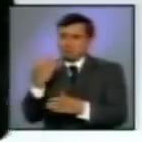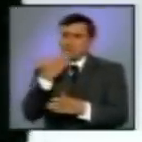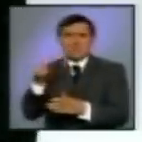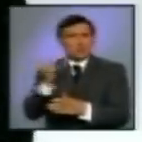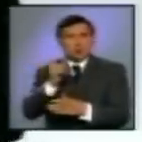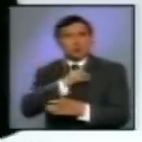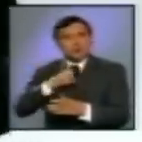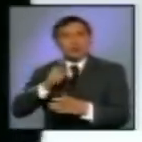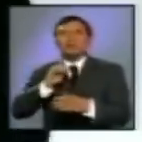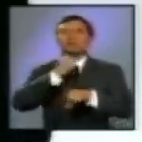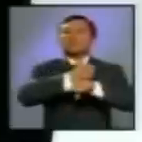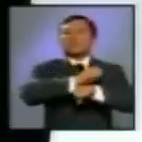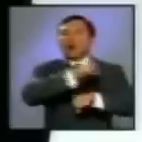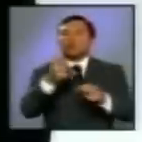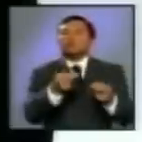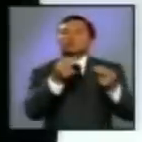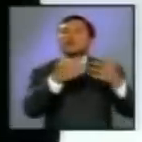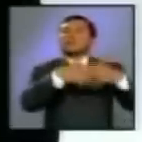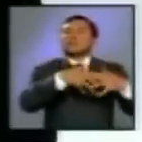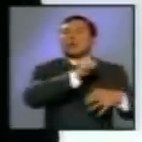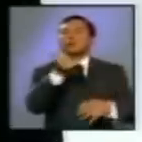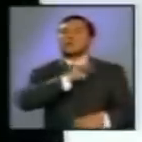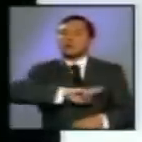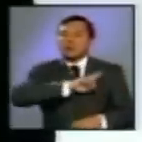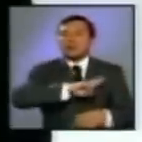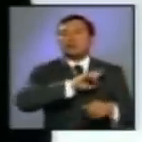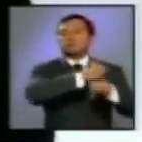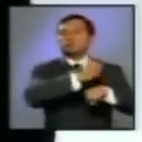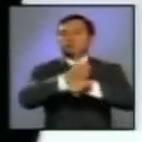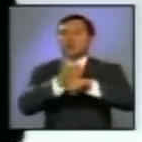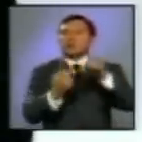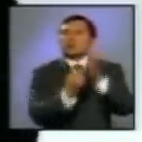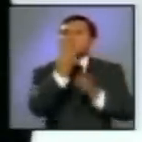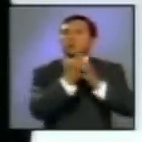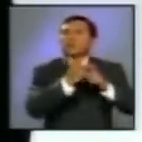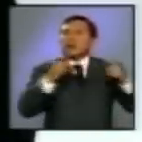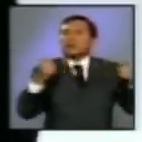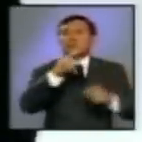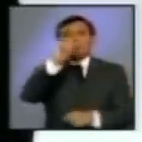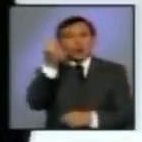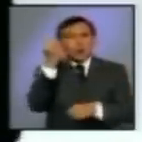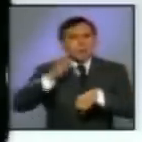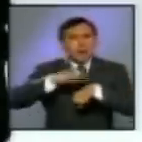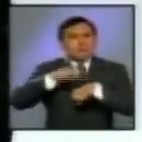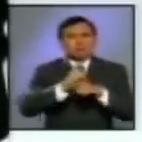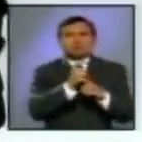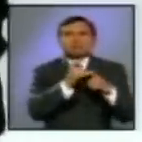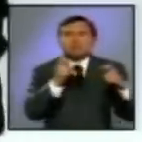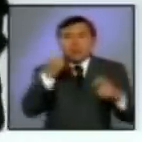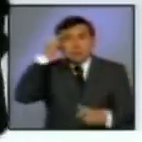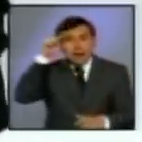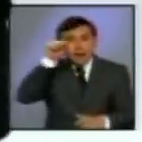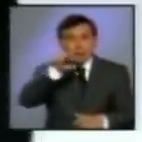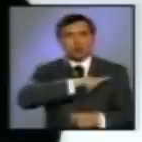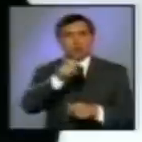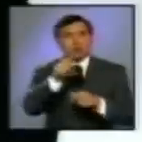Requerimos competencia, inversión privada, que haya más empresas, más empresarios, más tecnología, más empleo para ti, para que tengas empleo a